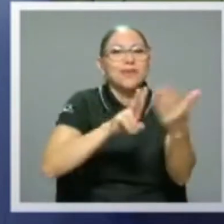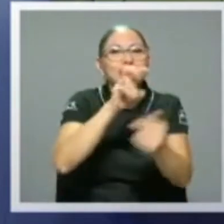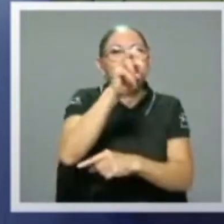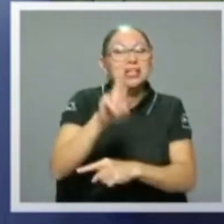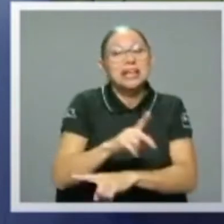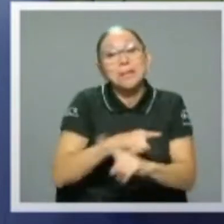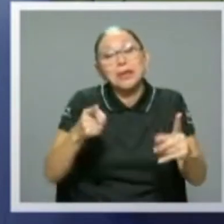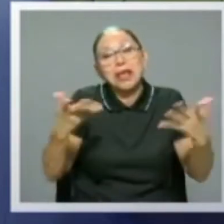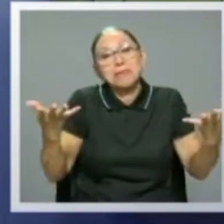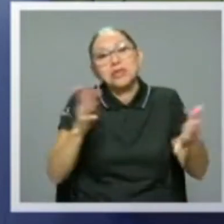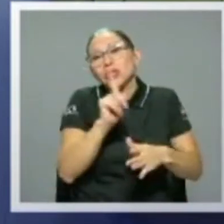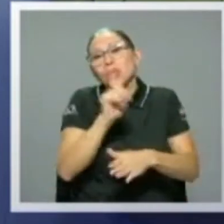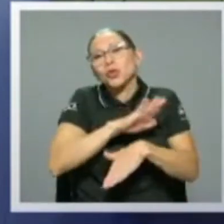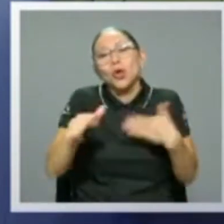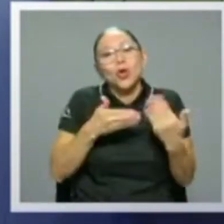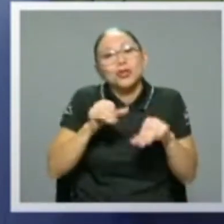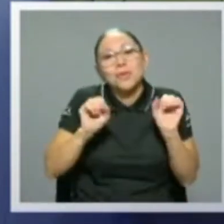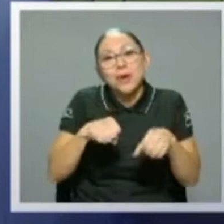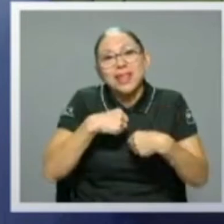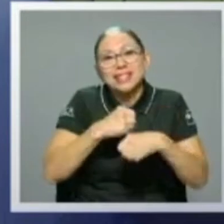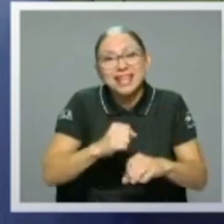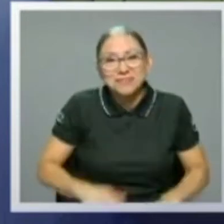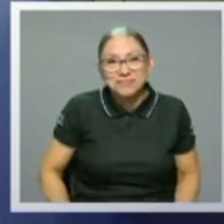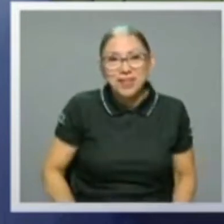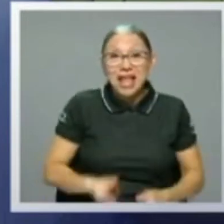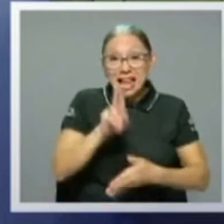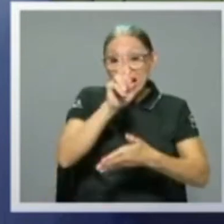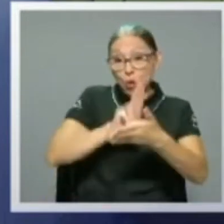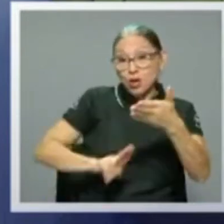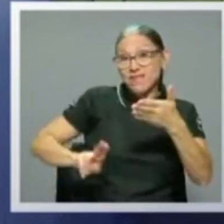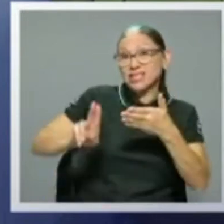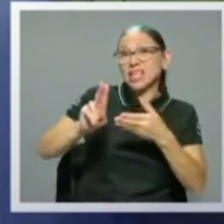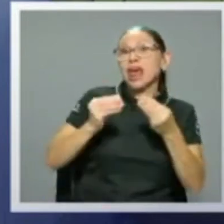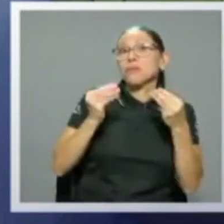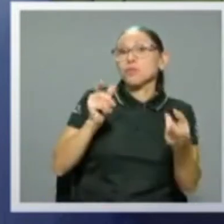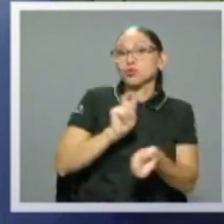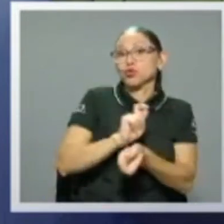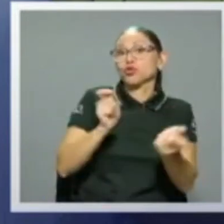La universidad estaba empeñada en muchos cambios en aquel tiempo, entonces